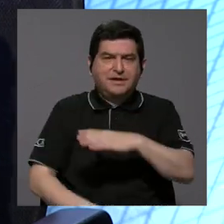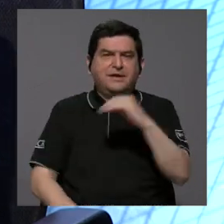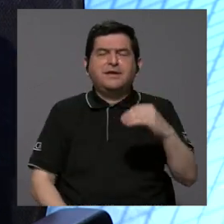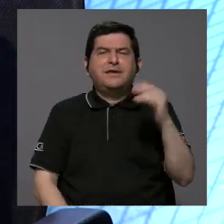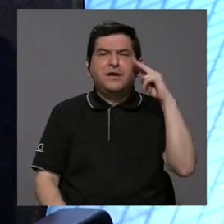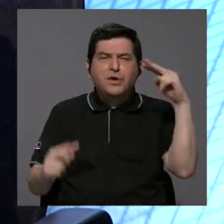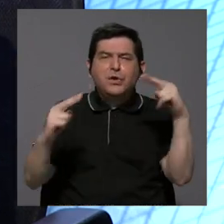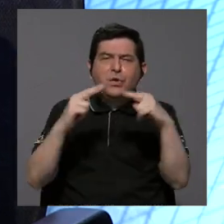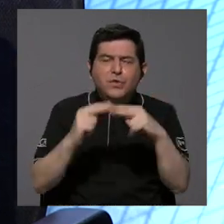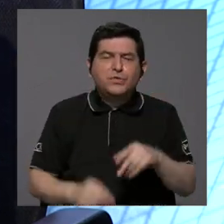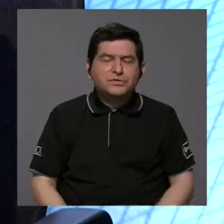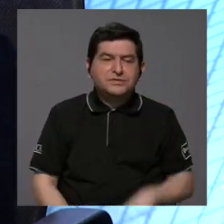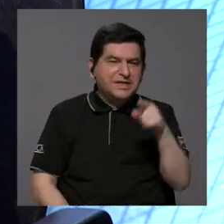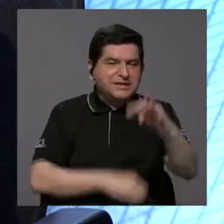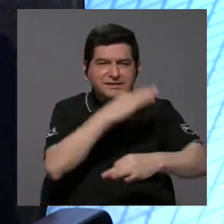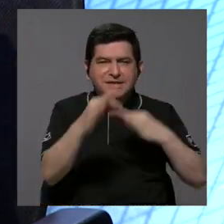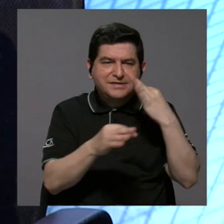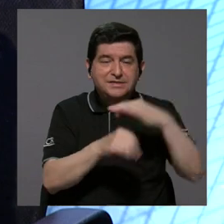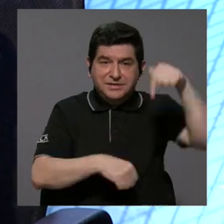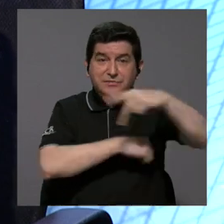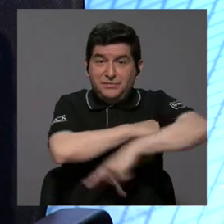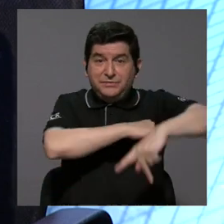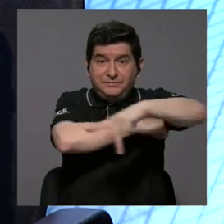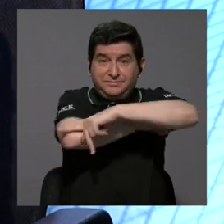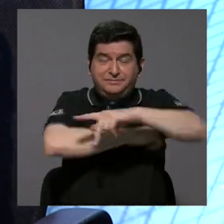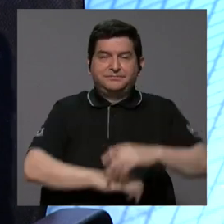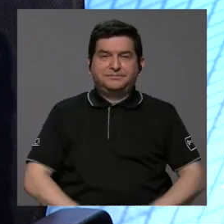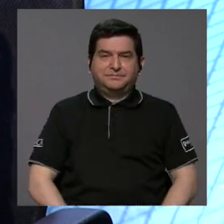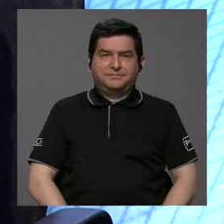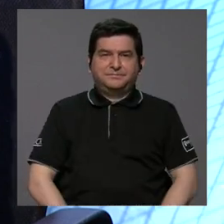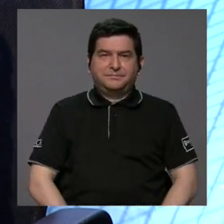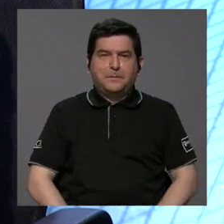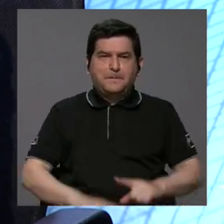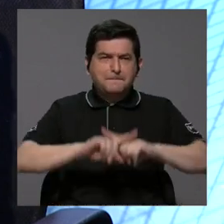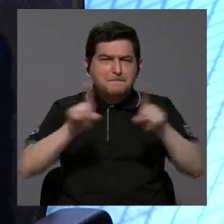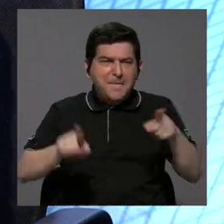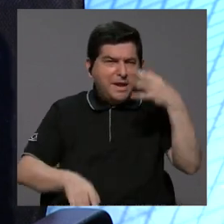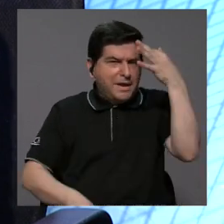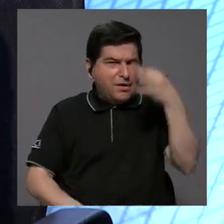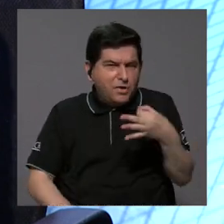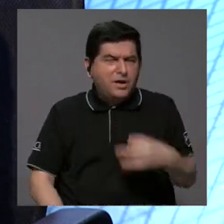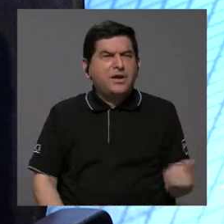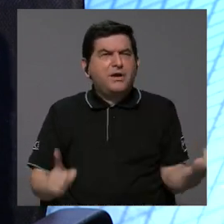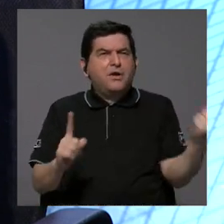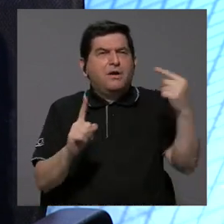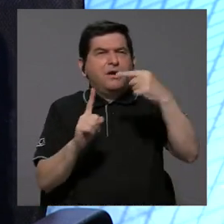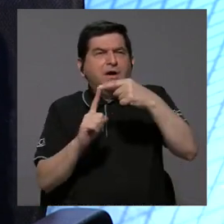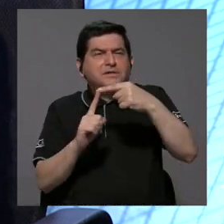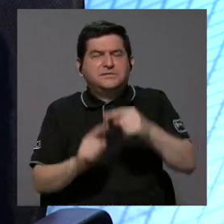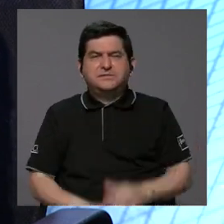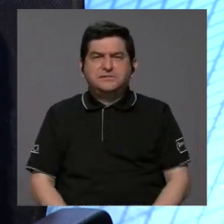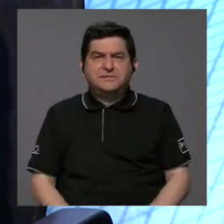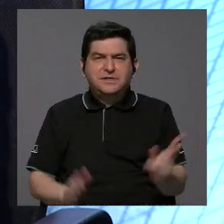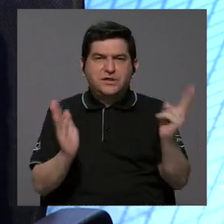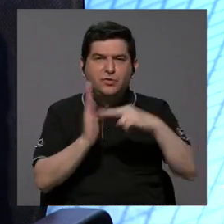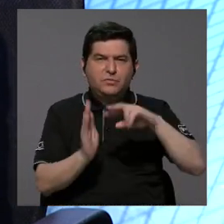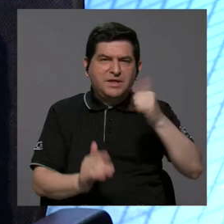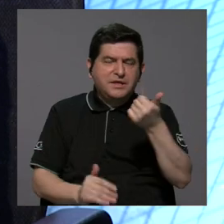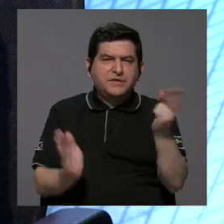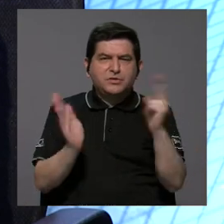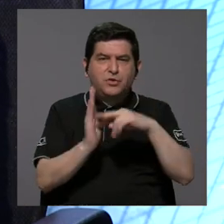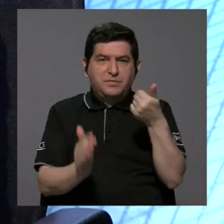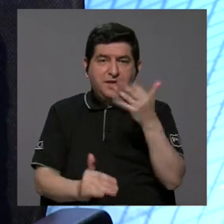a conocer un poquito de este género en el país pero creo que no es hasta 2010